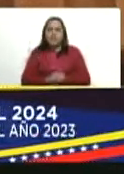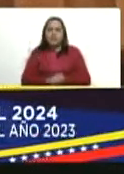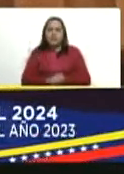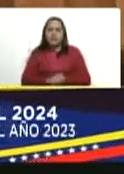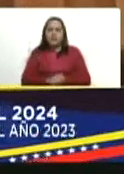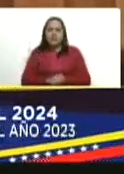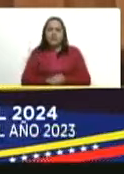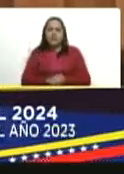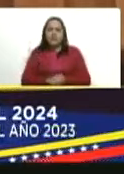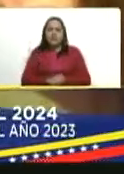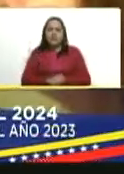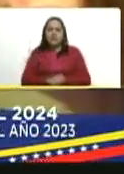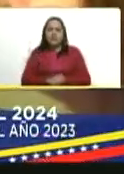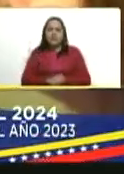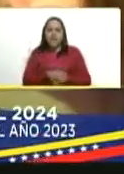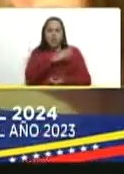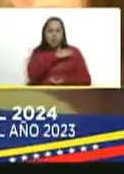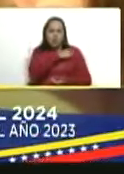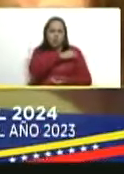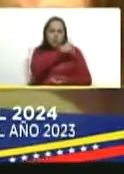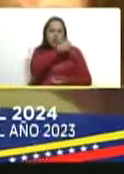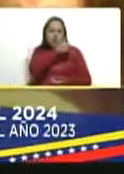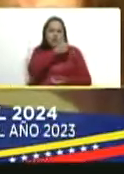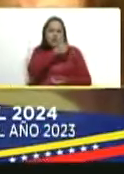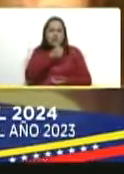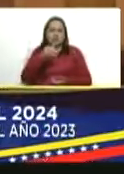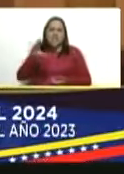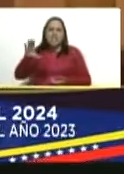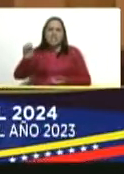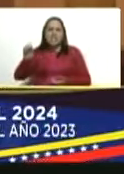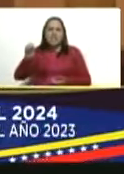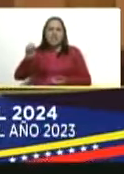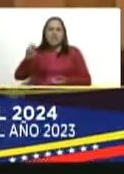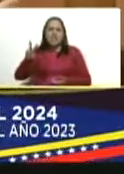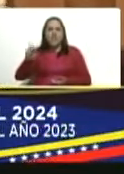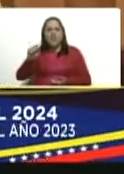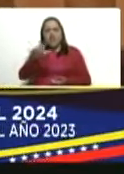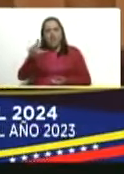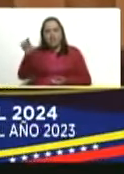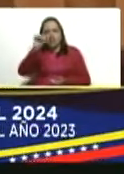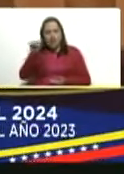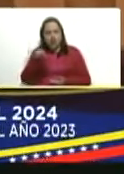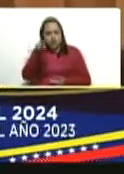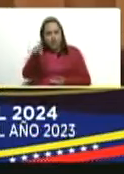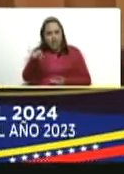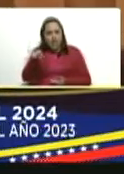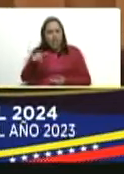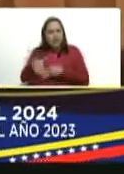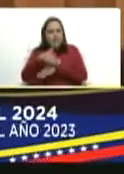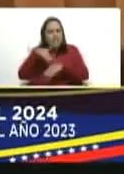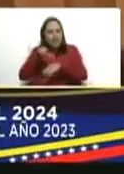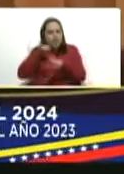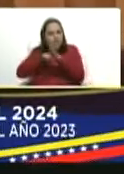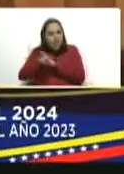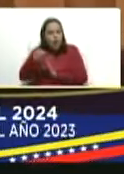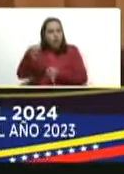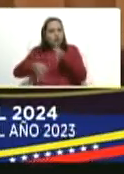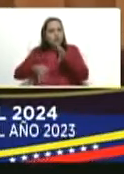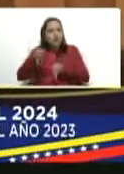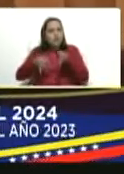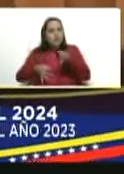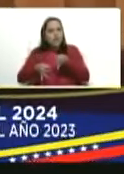almirante en jefe Remigio Ceballos Hichazo, que es ministro de Interior, usted,